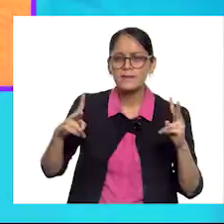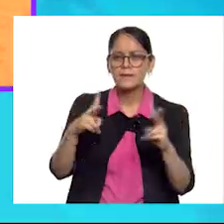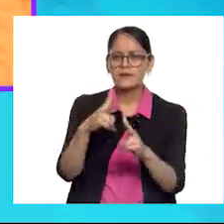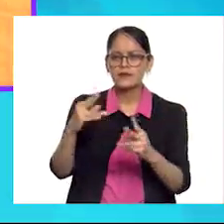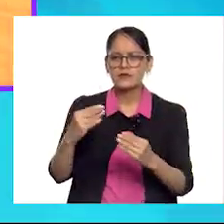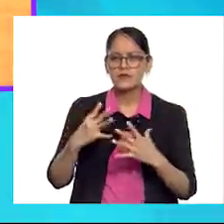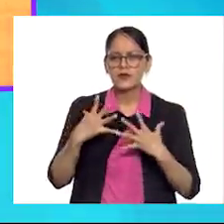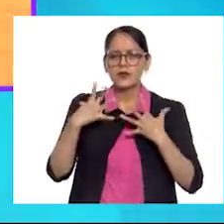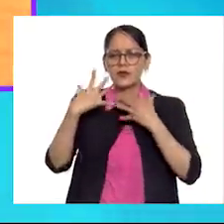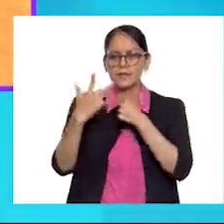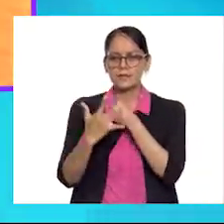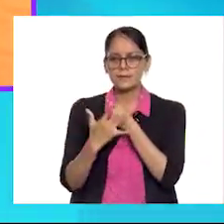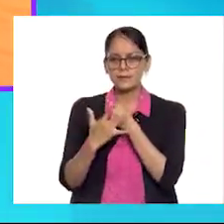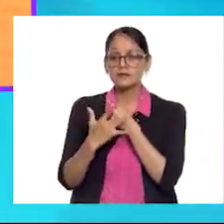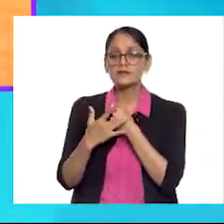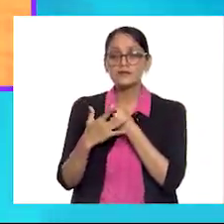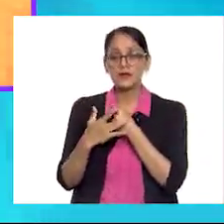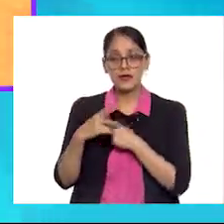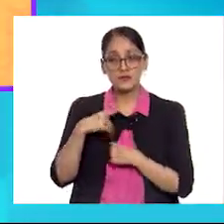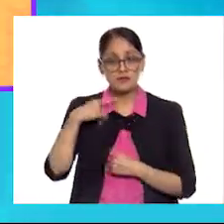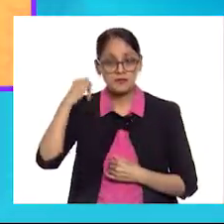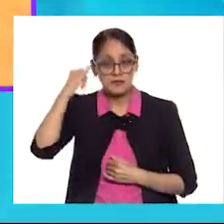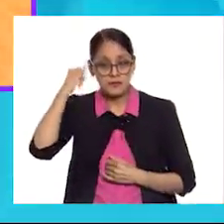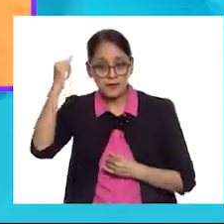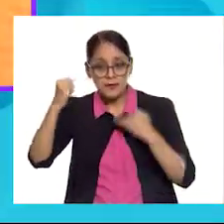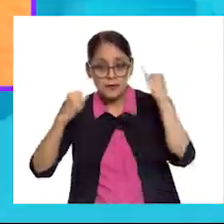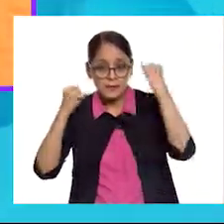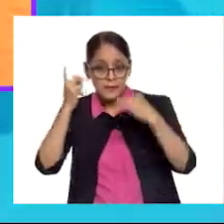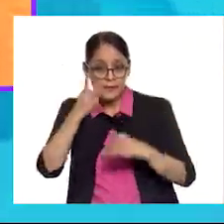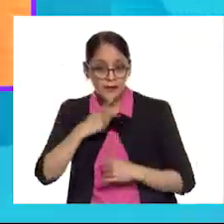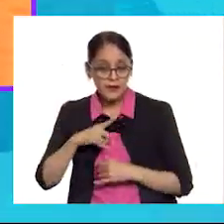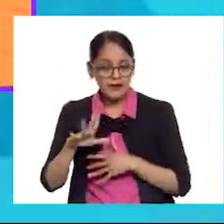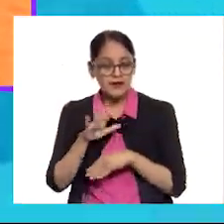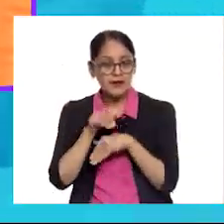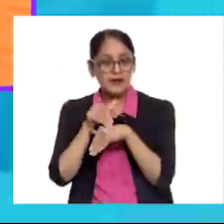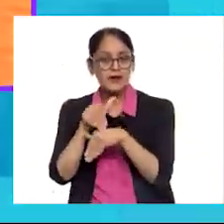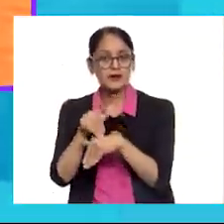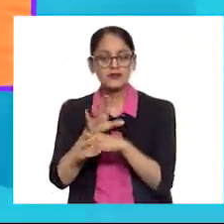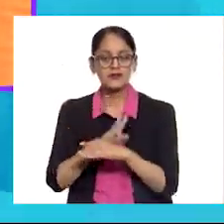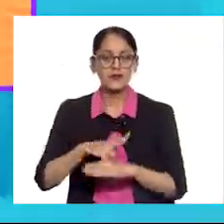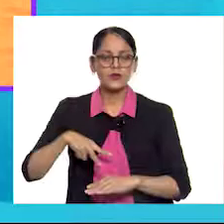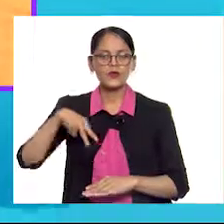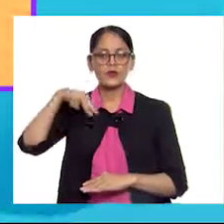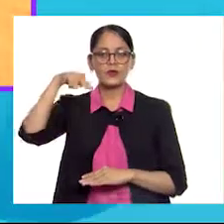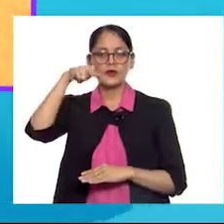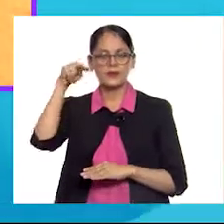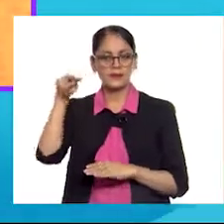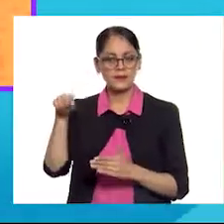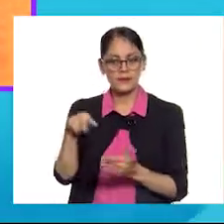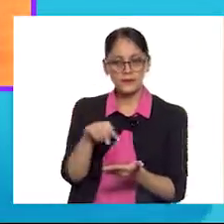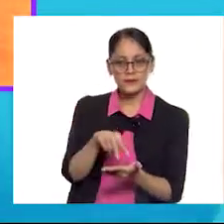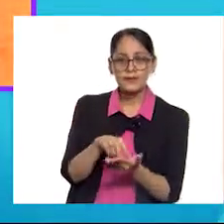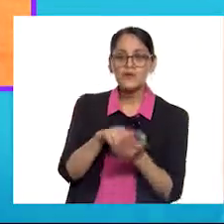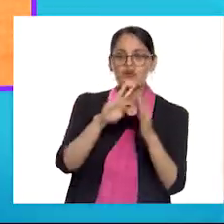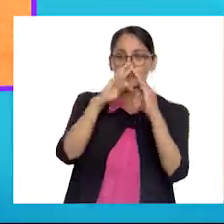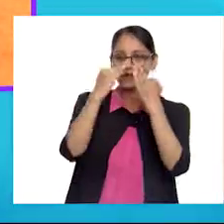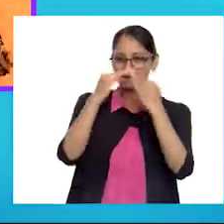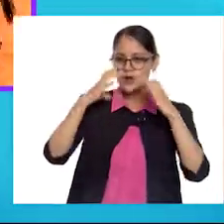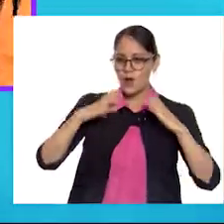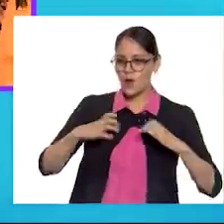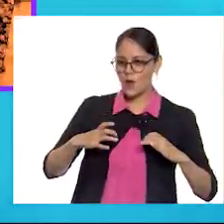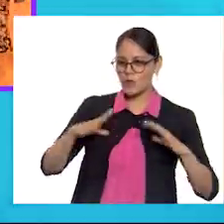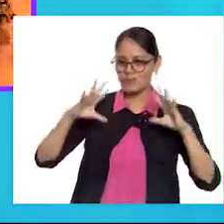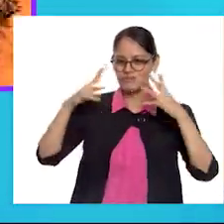toca y me sugiere locuras. Me elevo, me detengo y formo figuras con mi